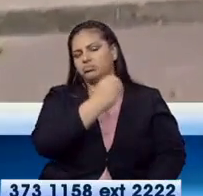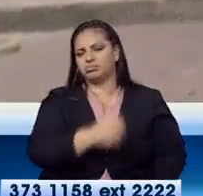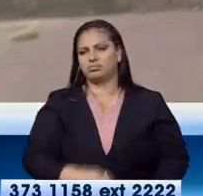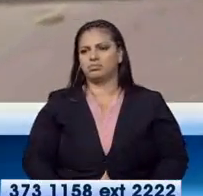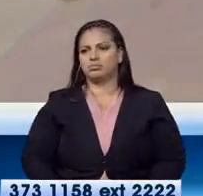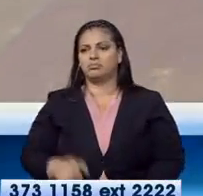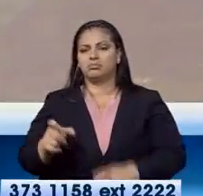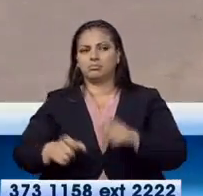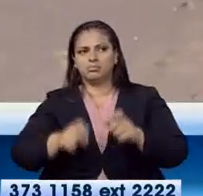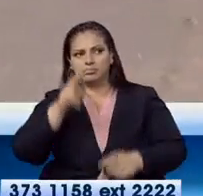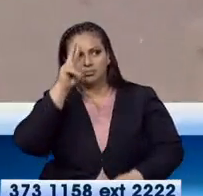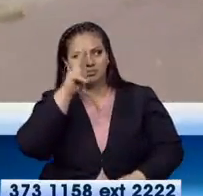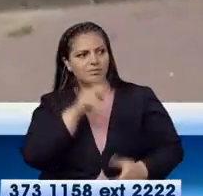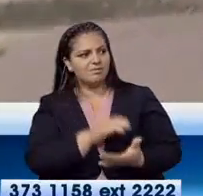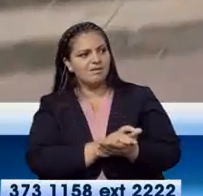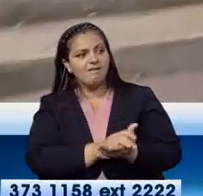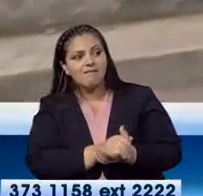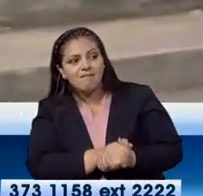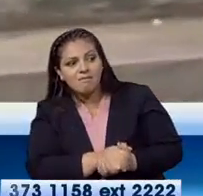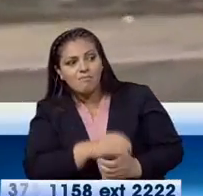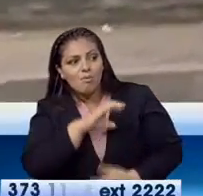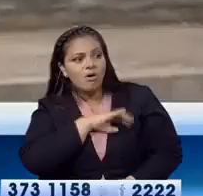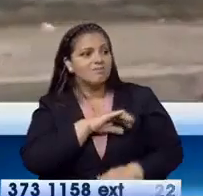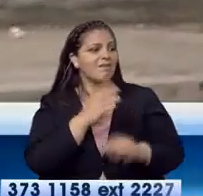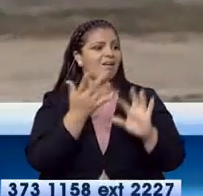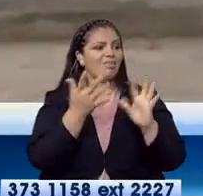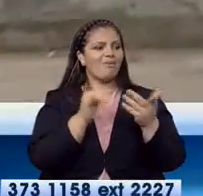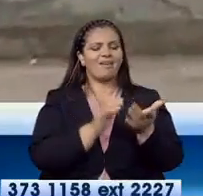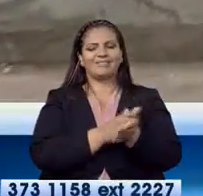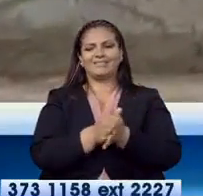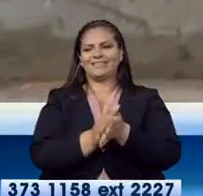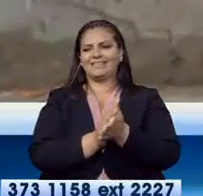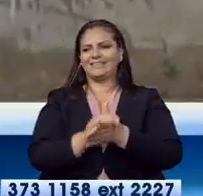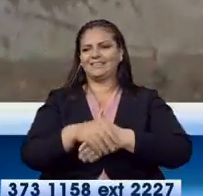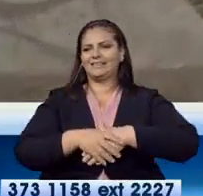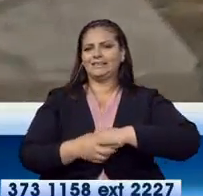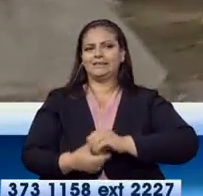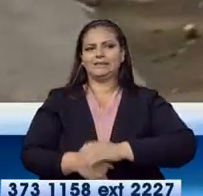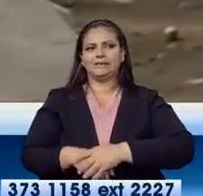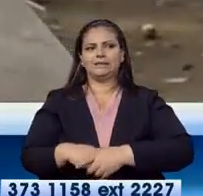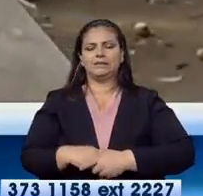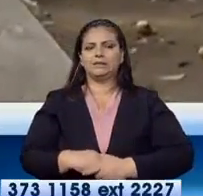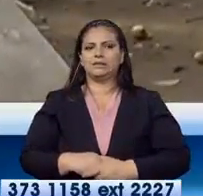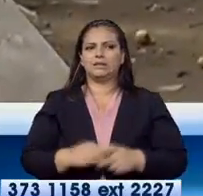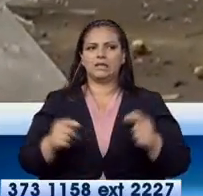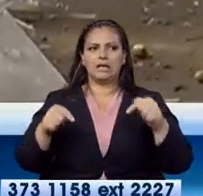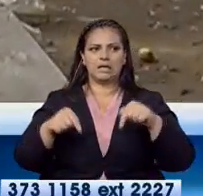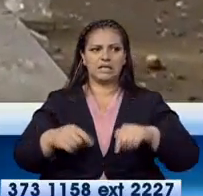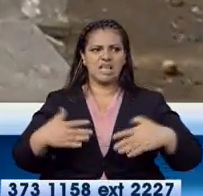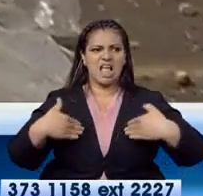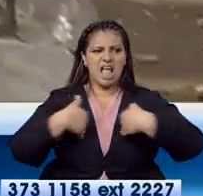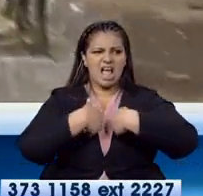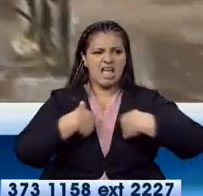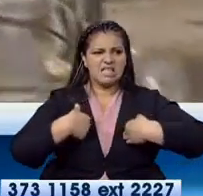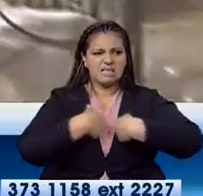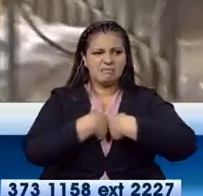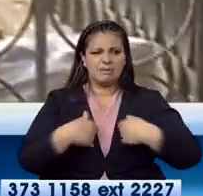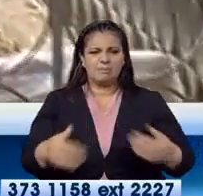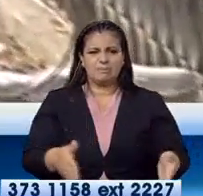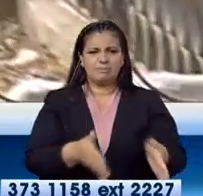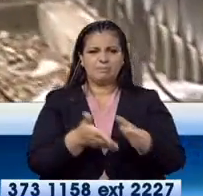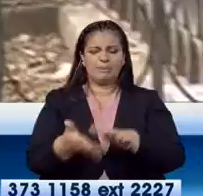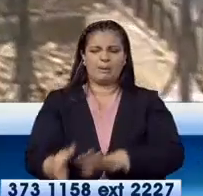locales comerciales hacen de las suyas a sus anchas e incluso vienen a arrojar animales muertos estamos